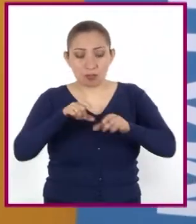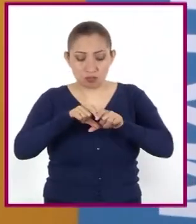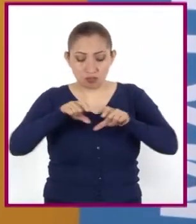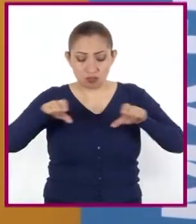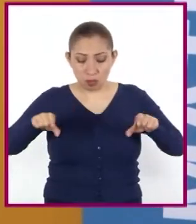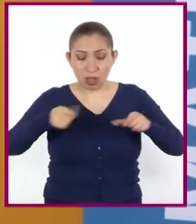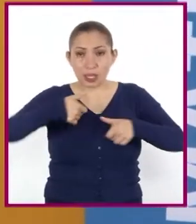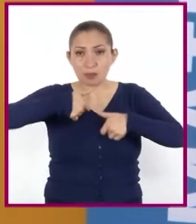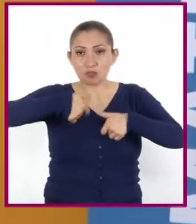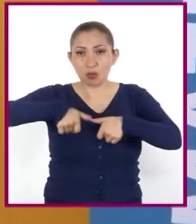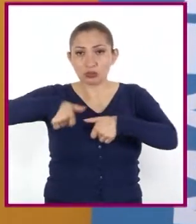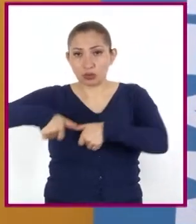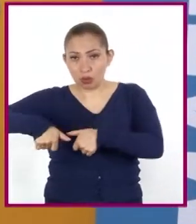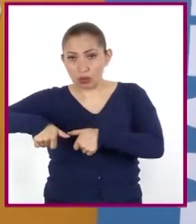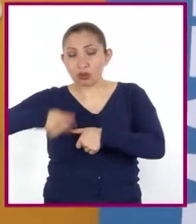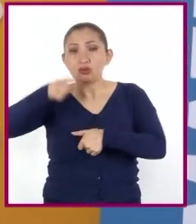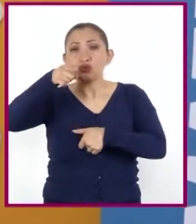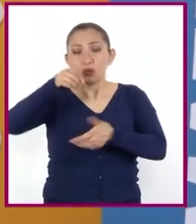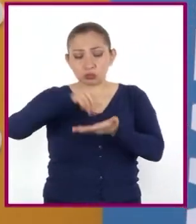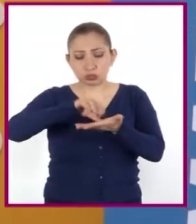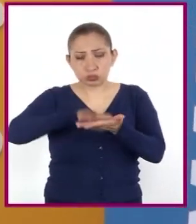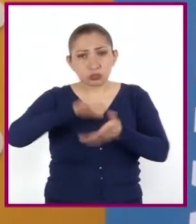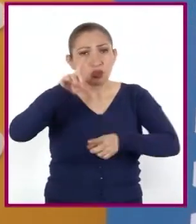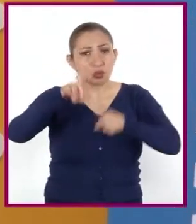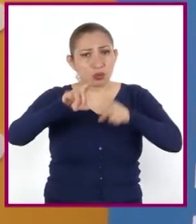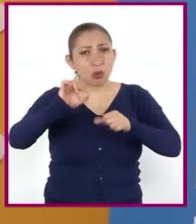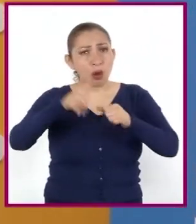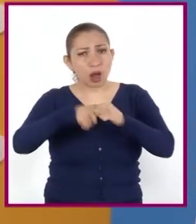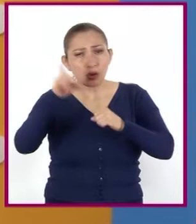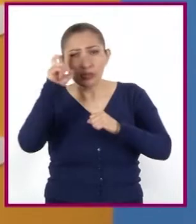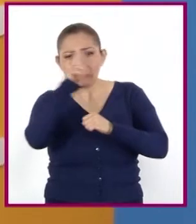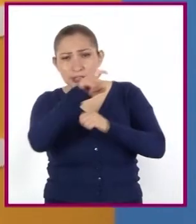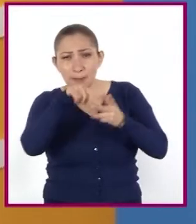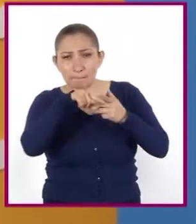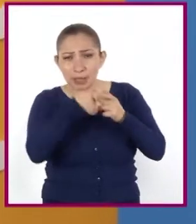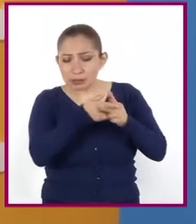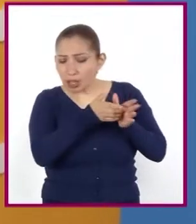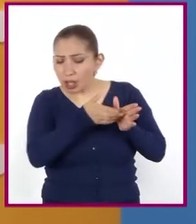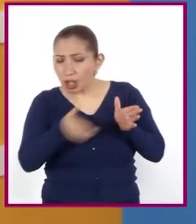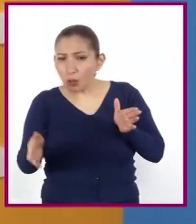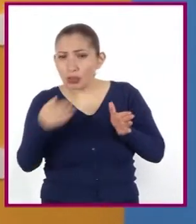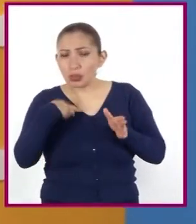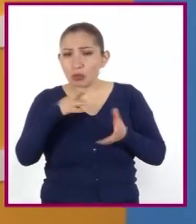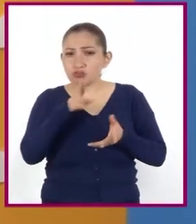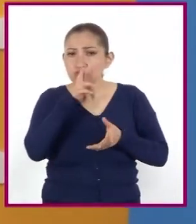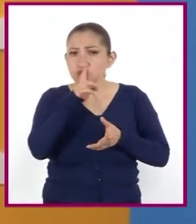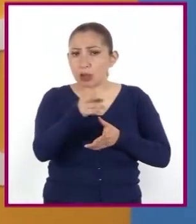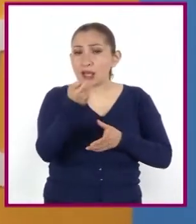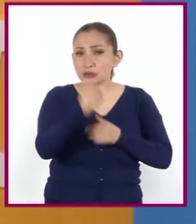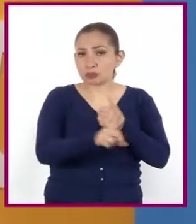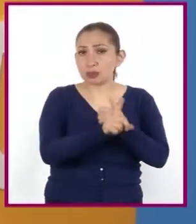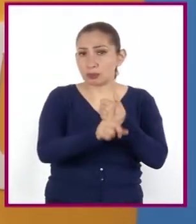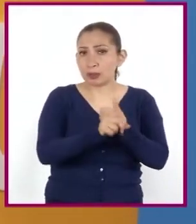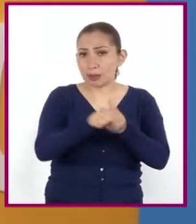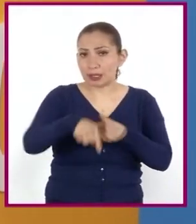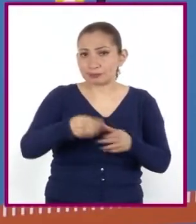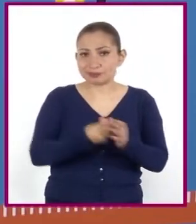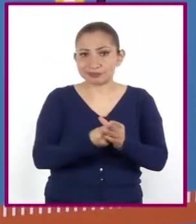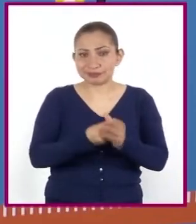regleta. Anoten las dudas, inquietudes o dificultades que surjan al resolver los planteamientos dados en esta